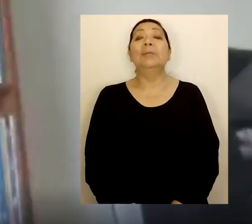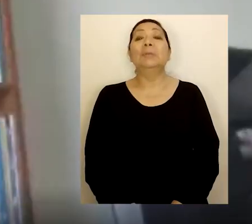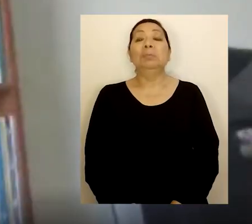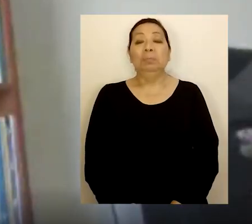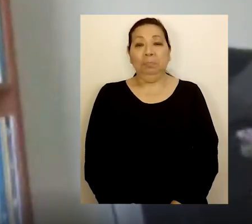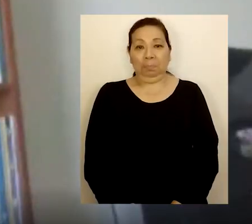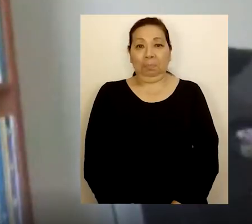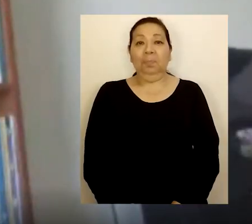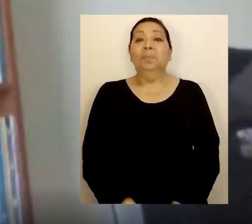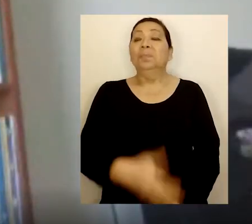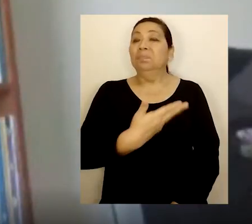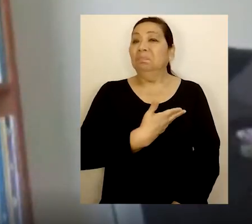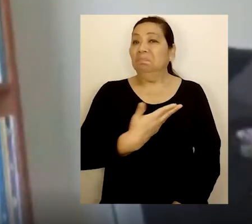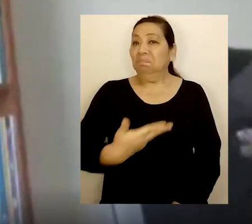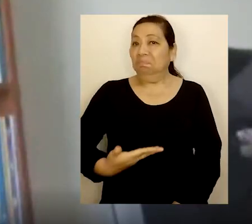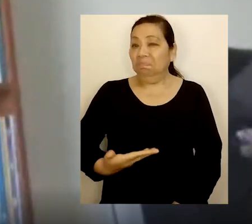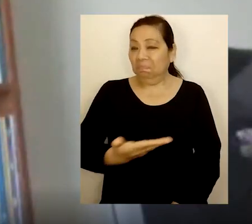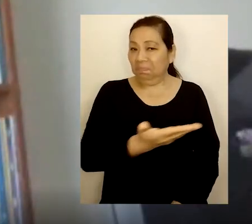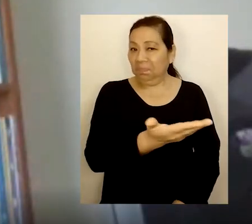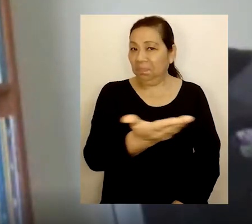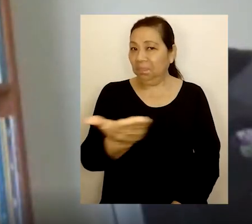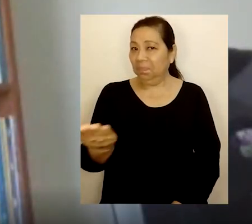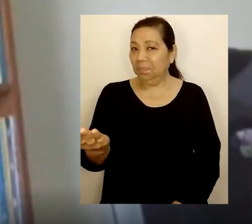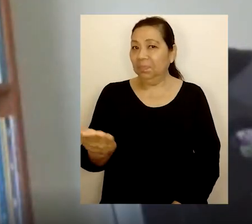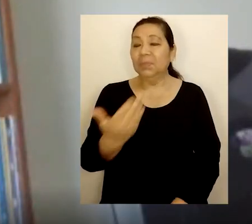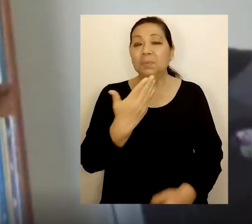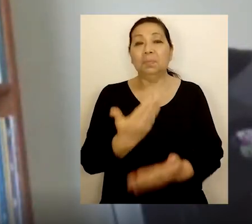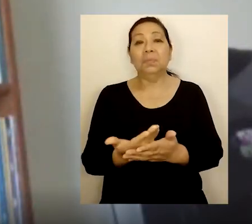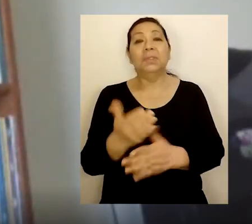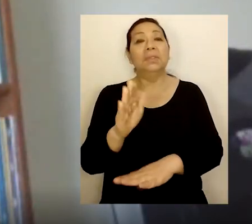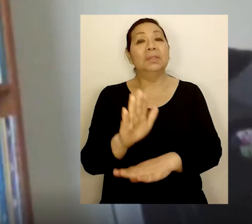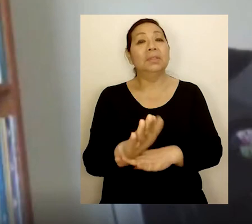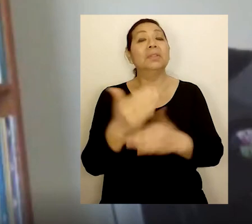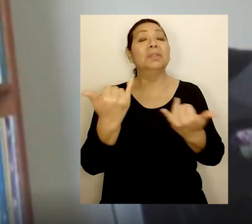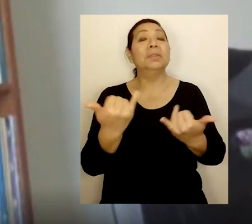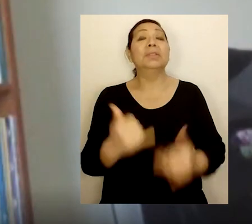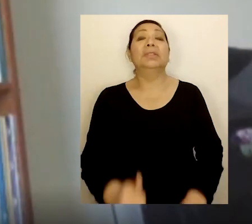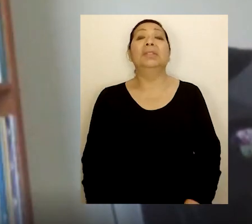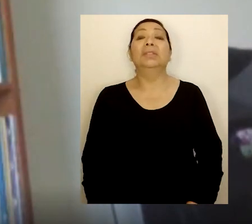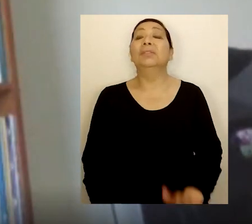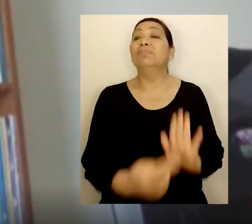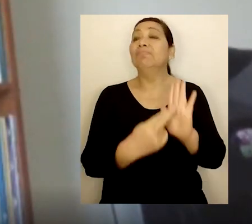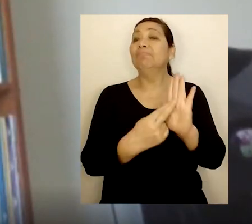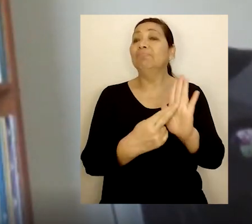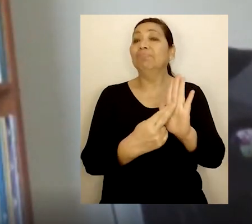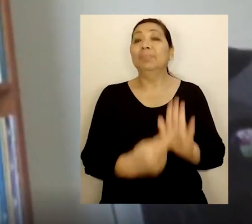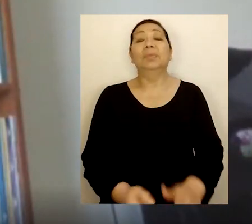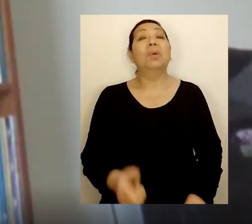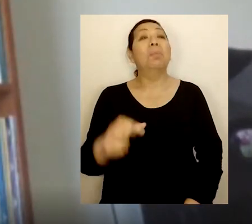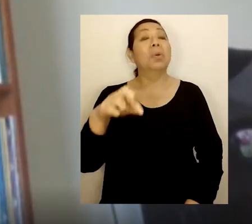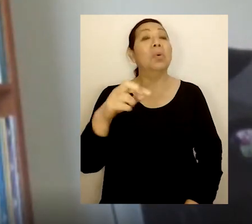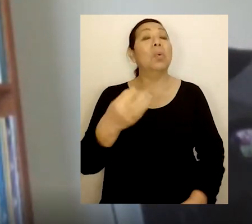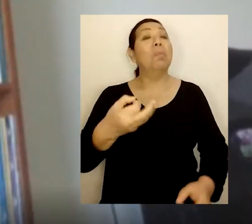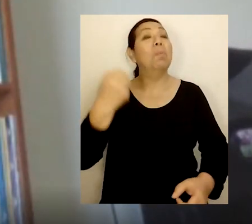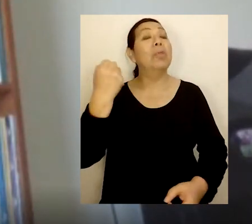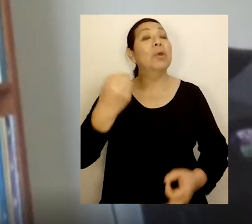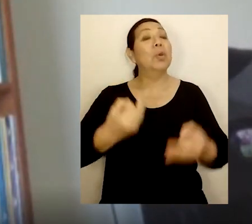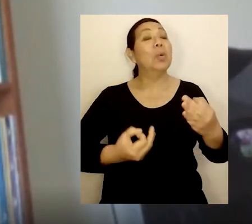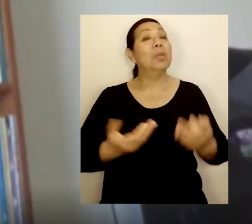Bien, señora presidenta, señores magistrados, buenas tardes. En esta oportunidad, en representación de la Procuraduría del Poder